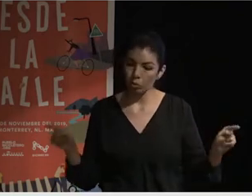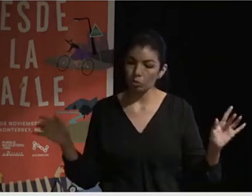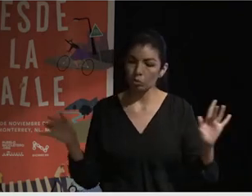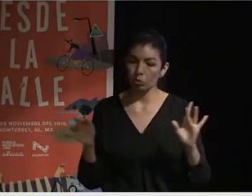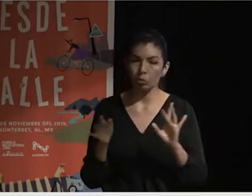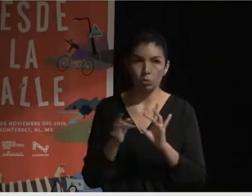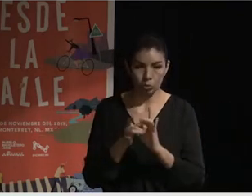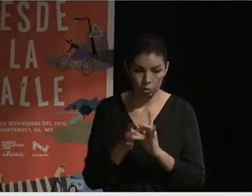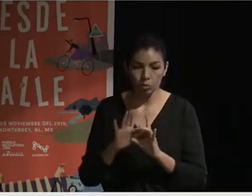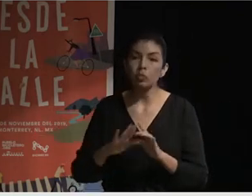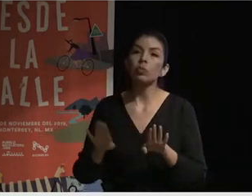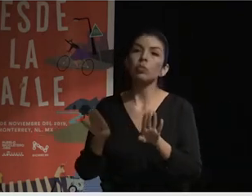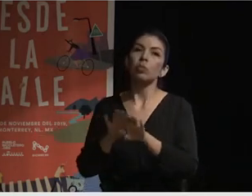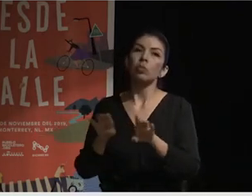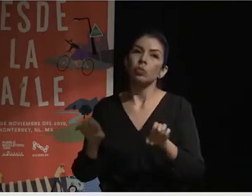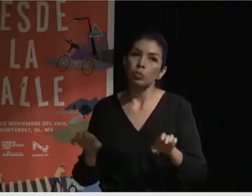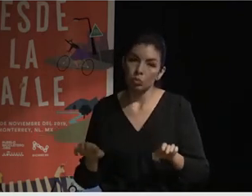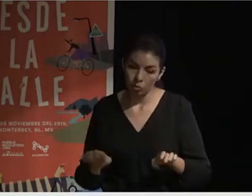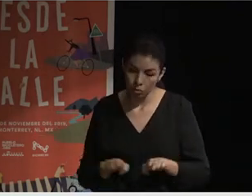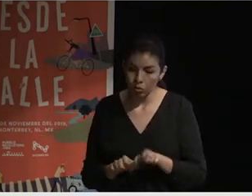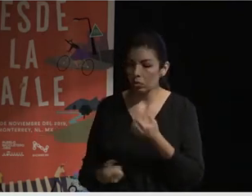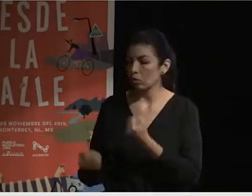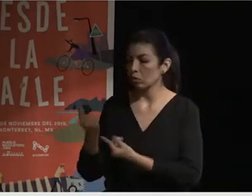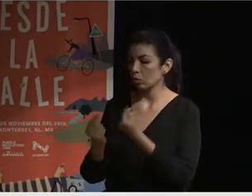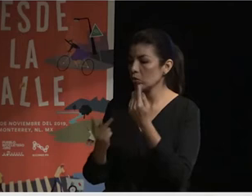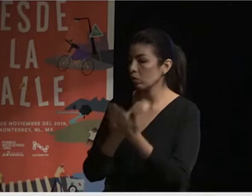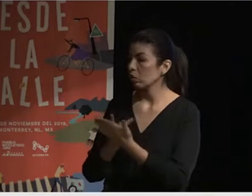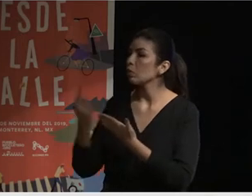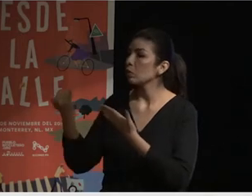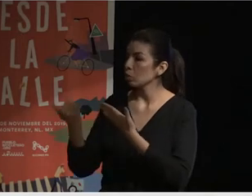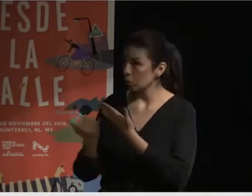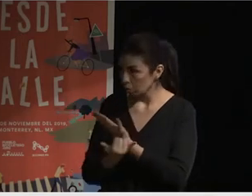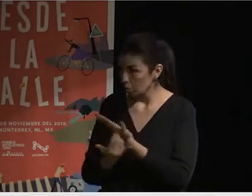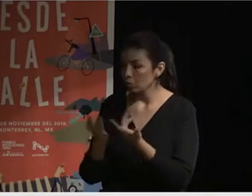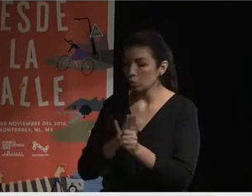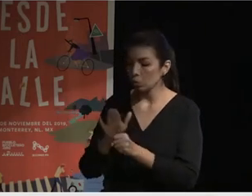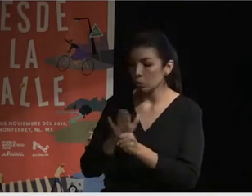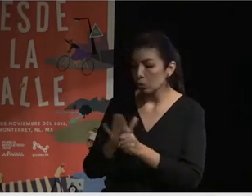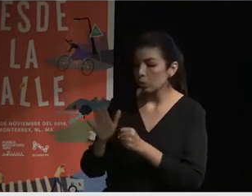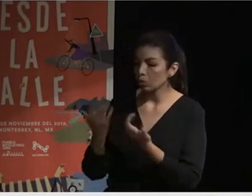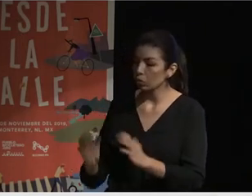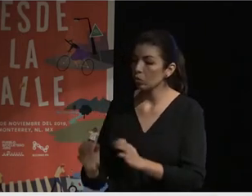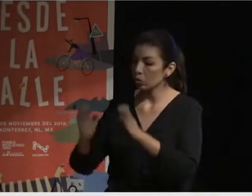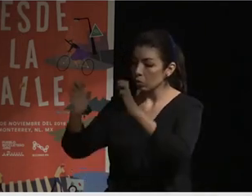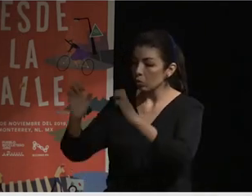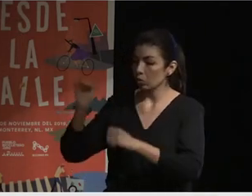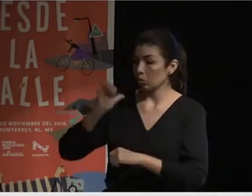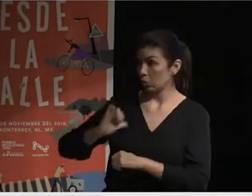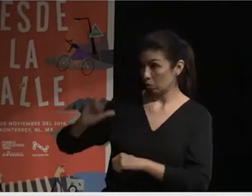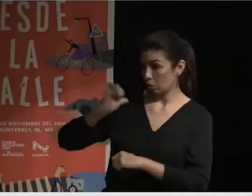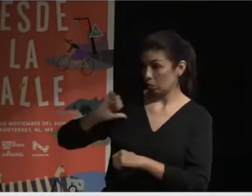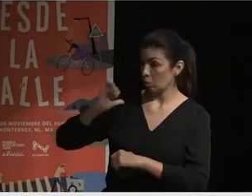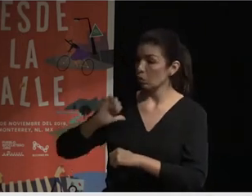modo puede acceder a renovar los edificios, viviendas muy antiguas, muy bonitas, y a mantenerse en el Centro